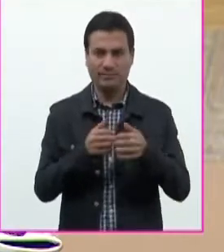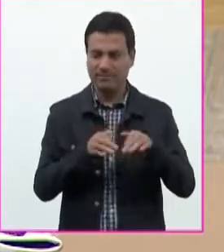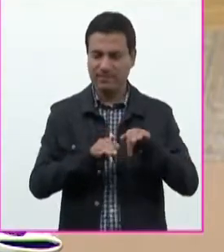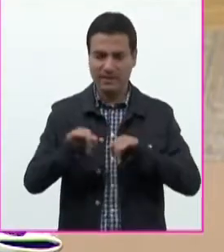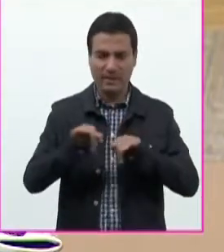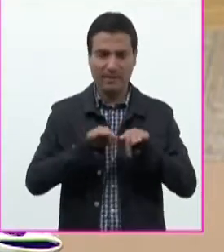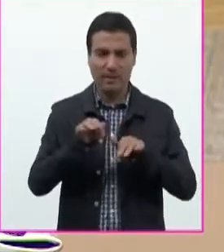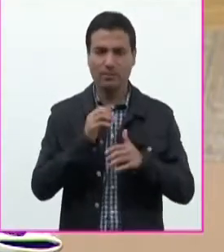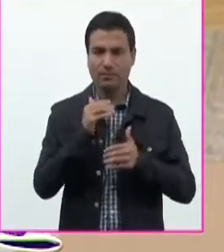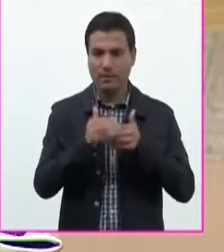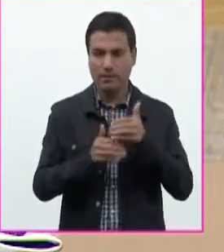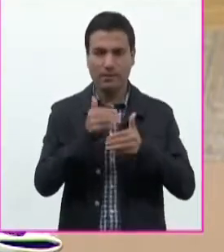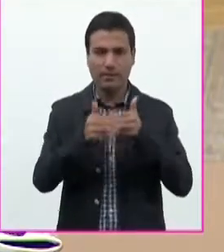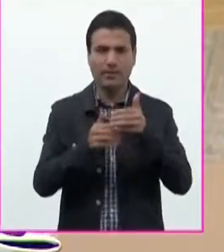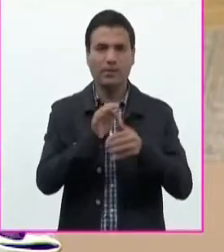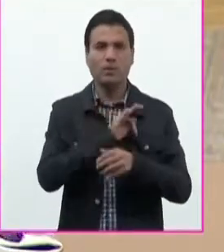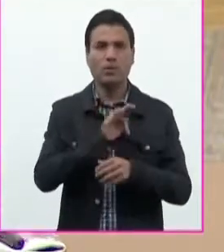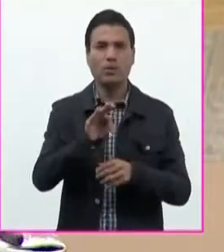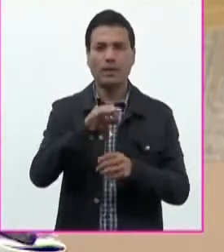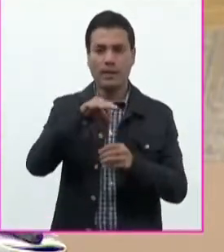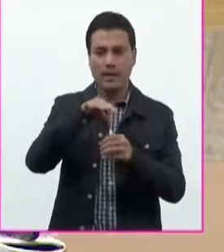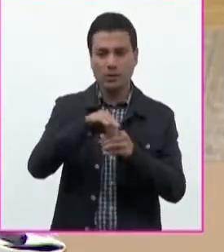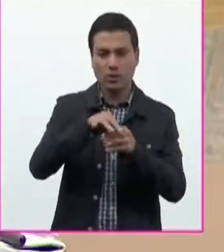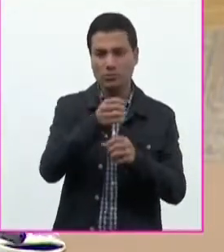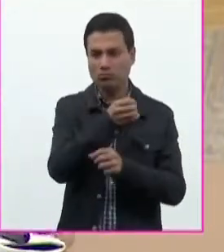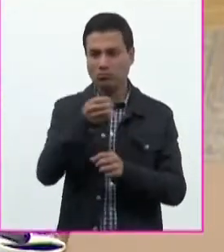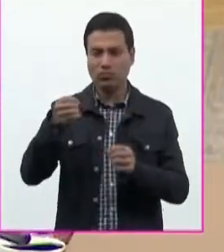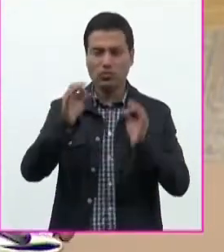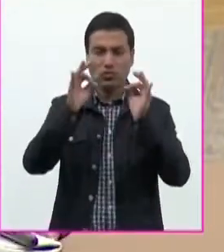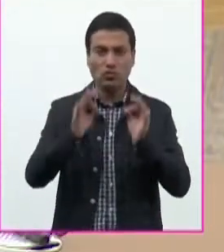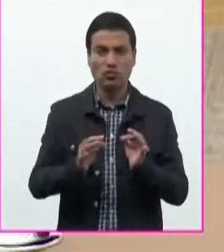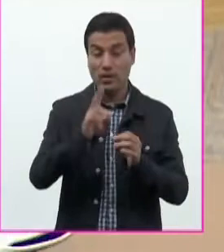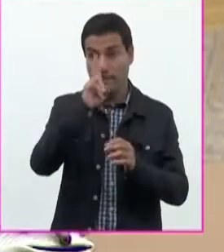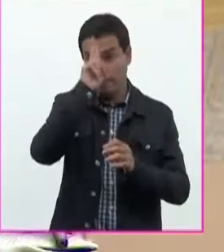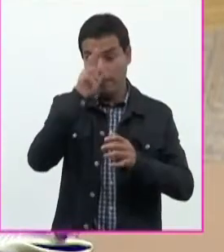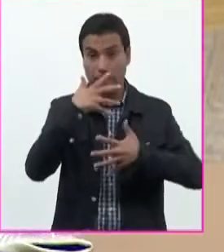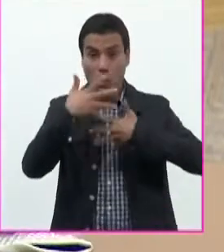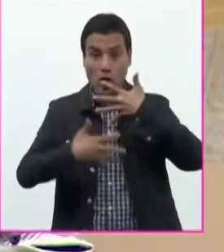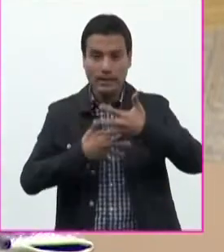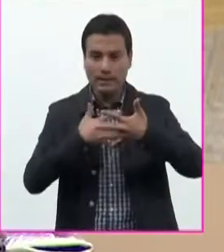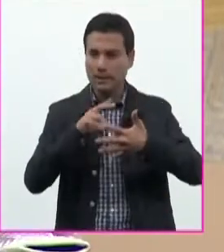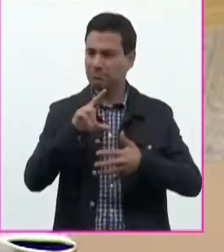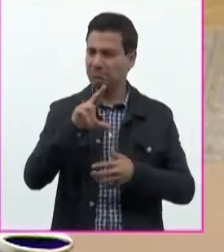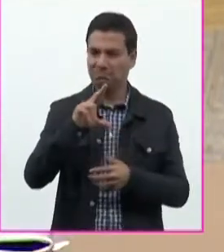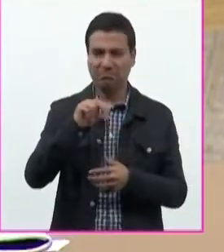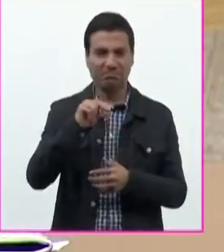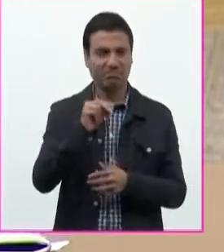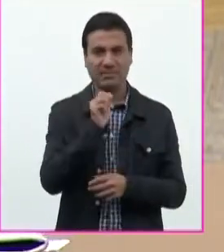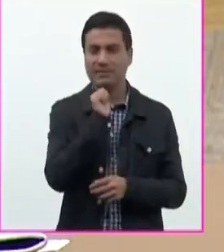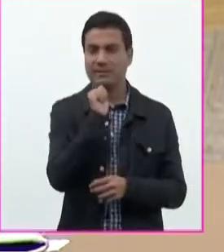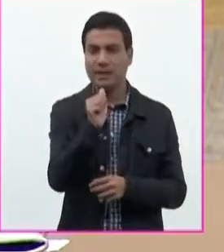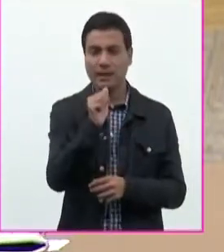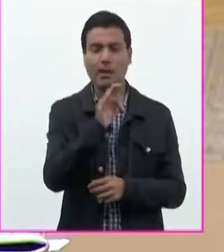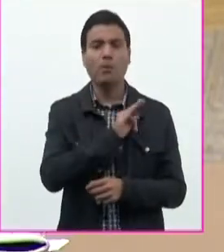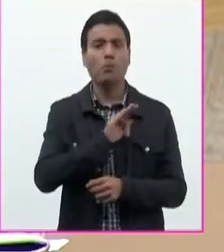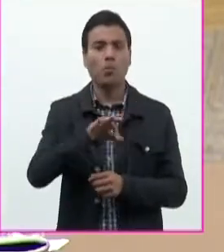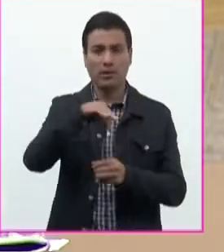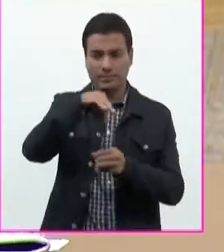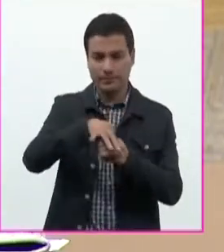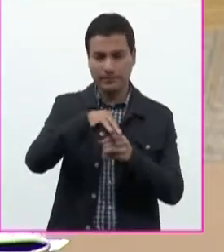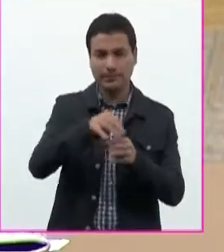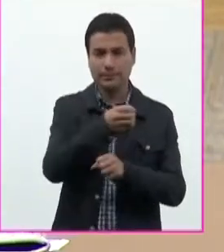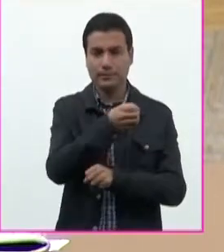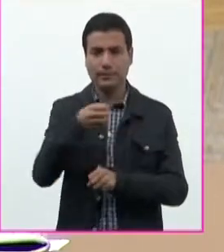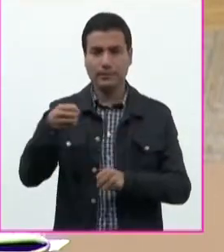y poder organizar las elecciones sin que exista violencia y poder organizar las elecciones sin que existan